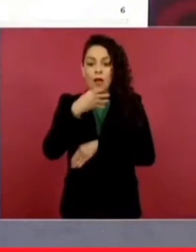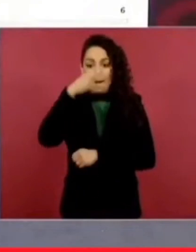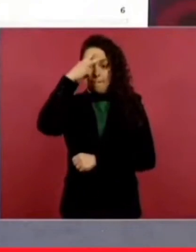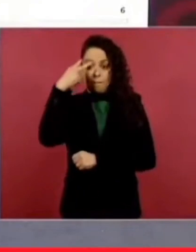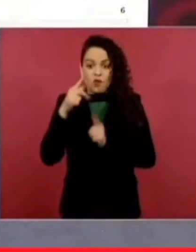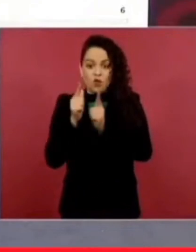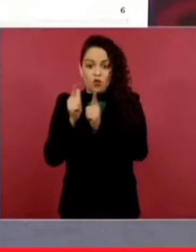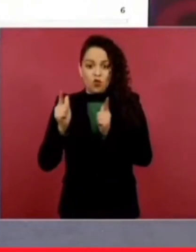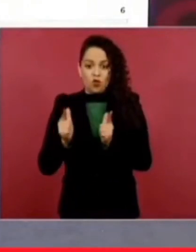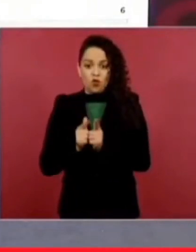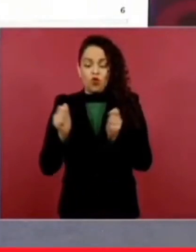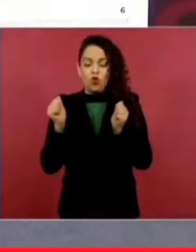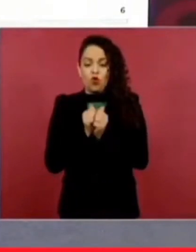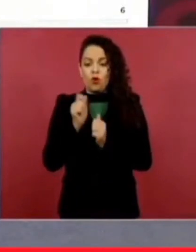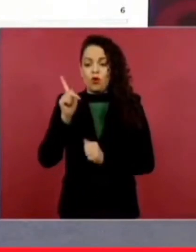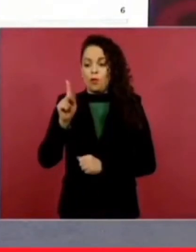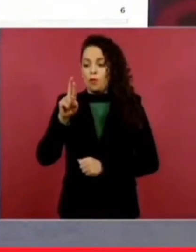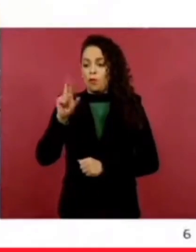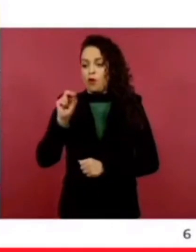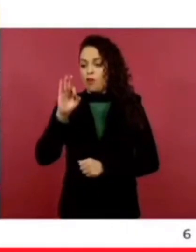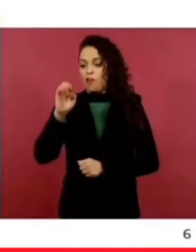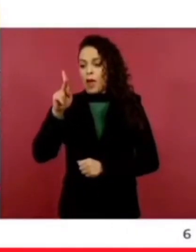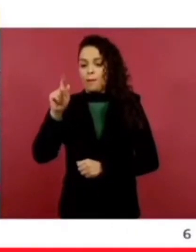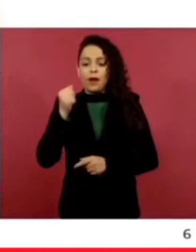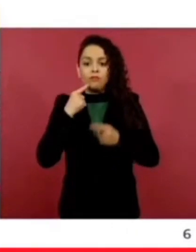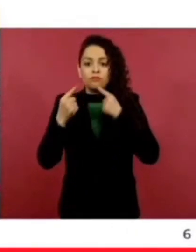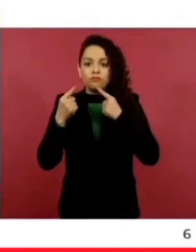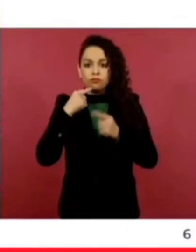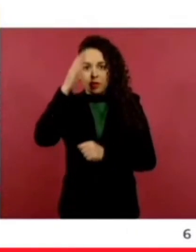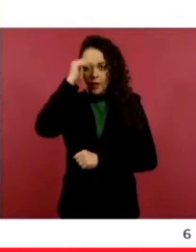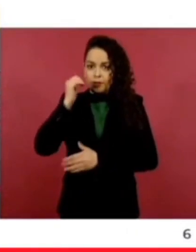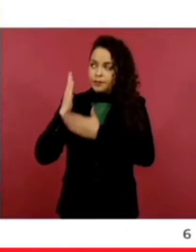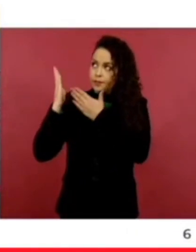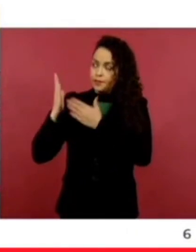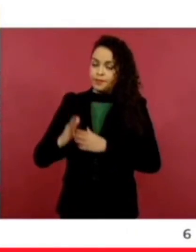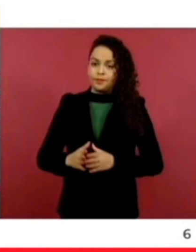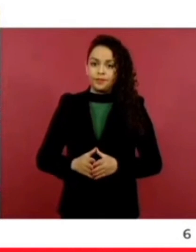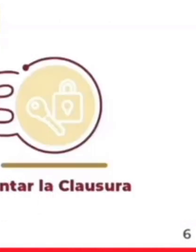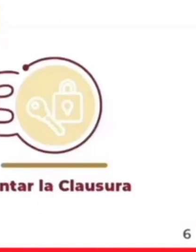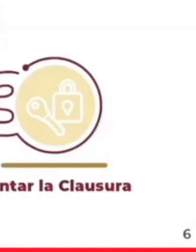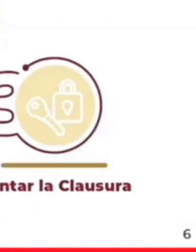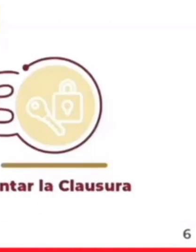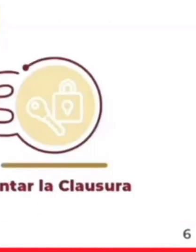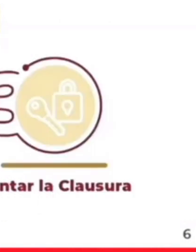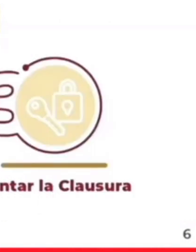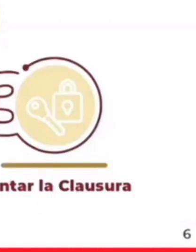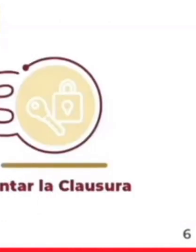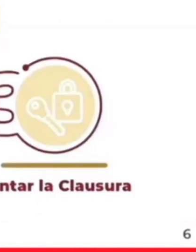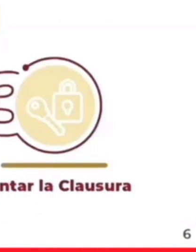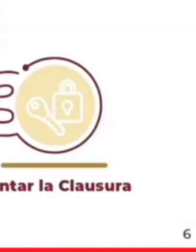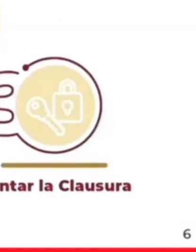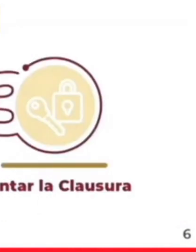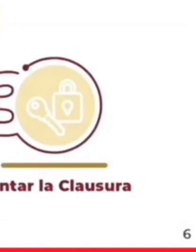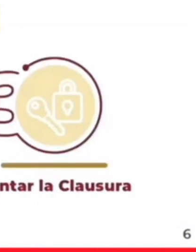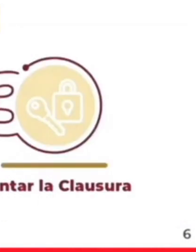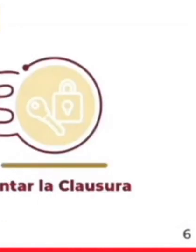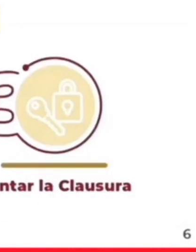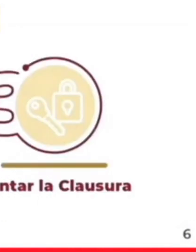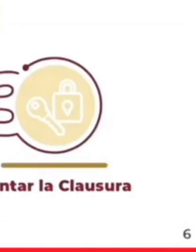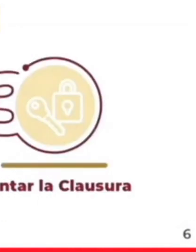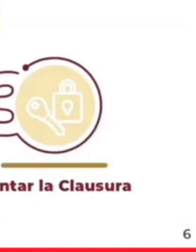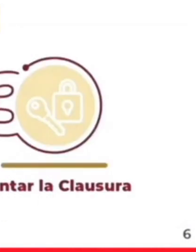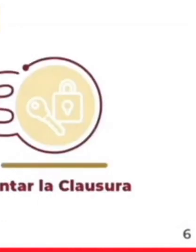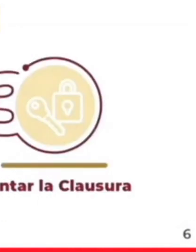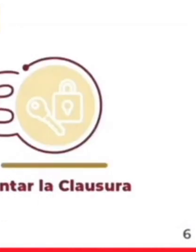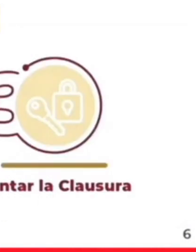celebraron un convenio. Este convenio tiene este nombre. Es convenio para la realización de acciones con el objeto